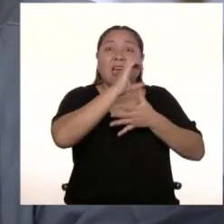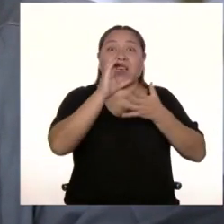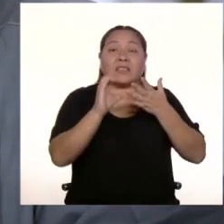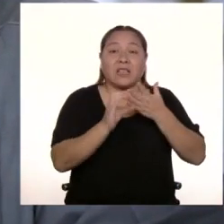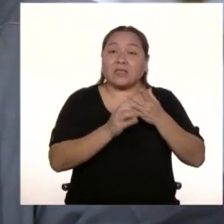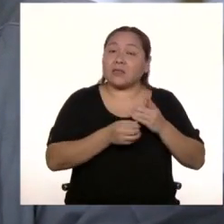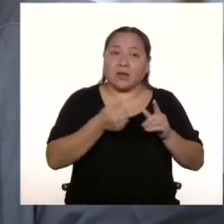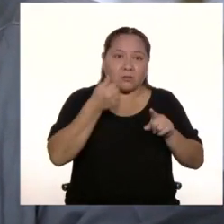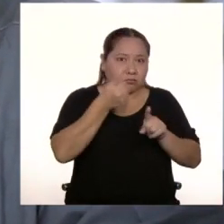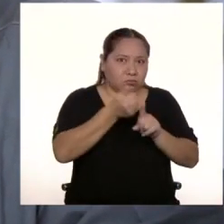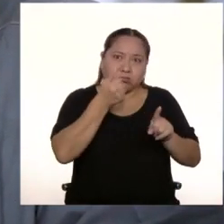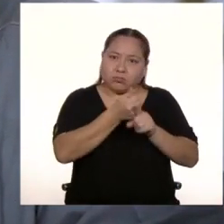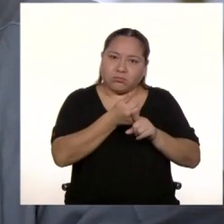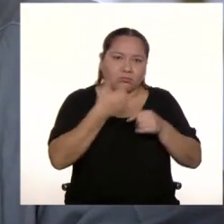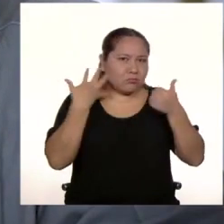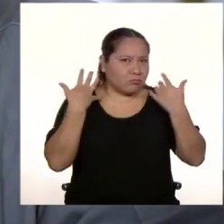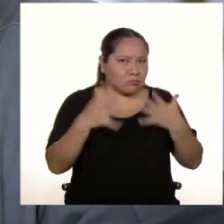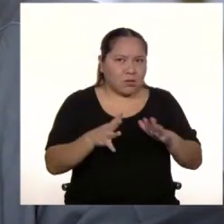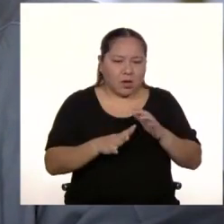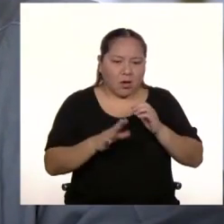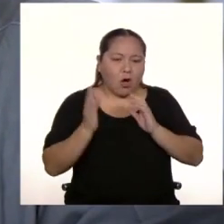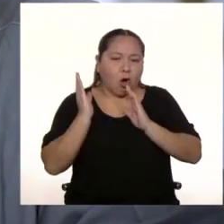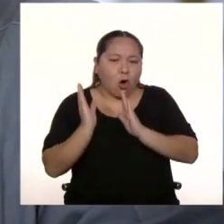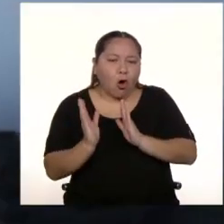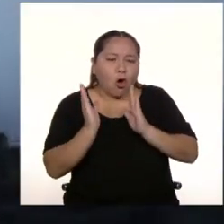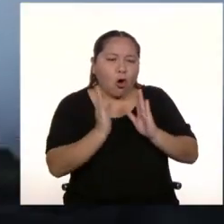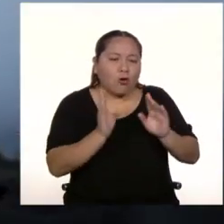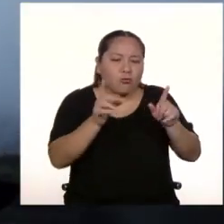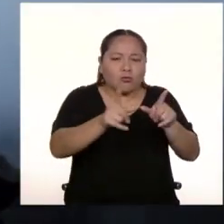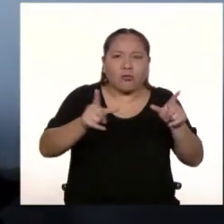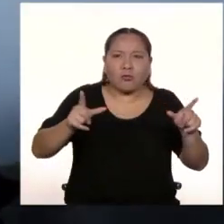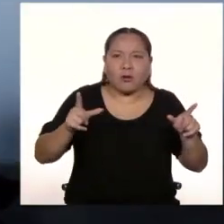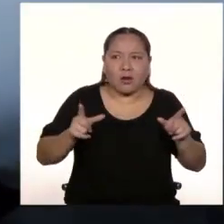formales interesantes, con un ordenamiento del espacio.